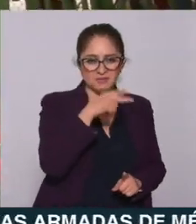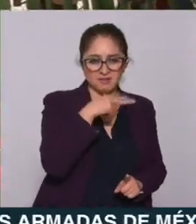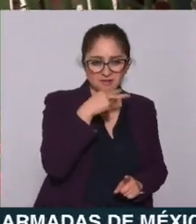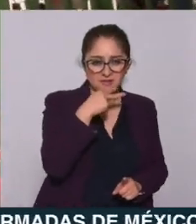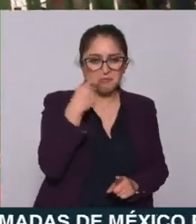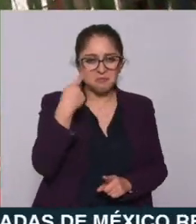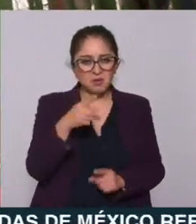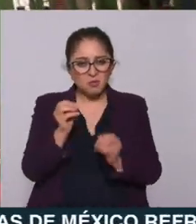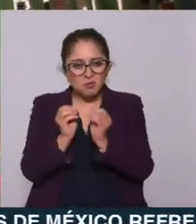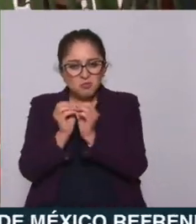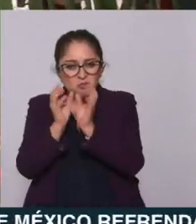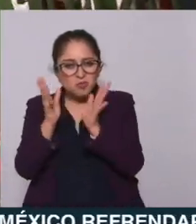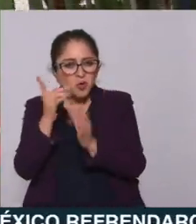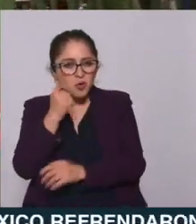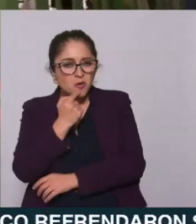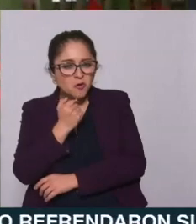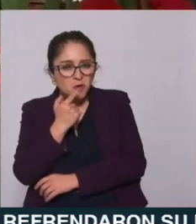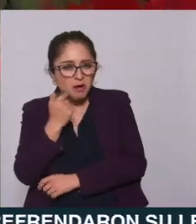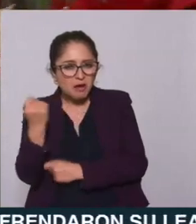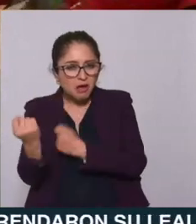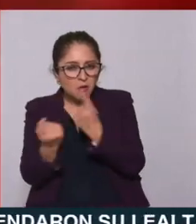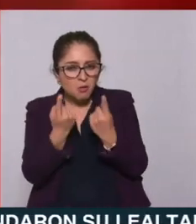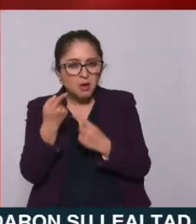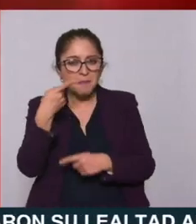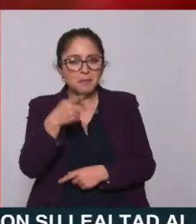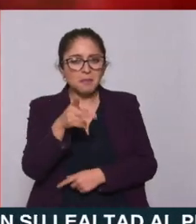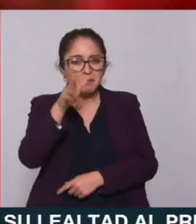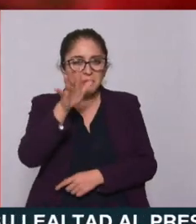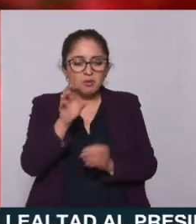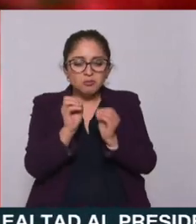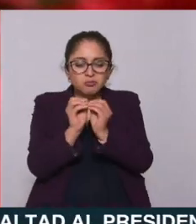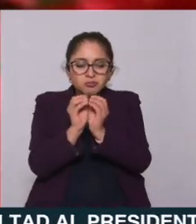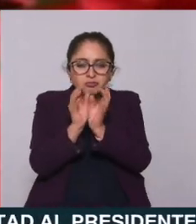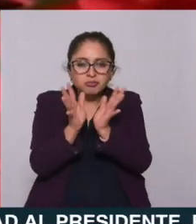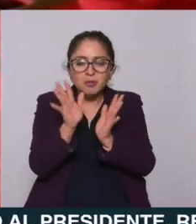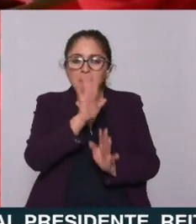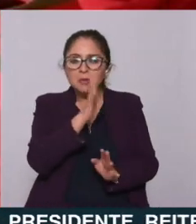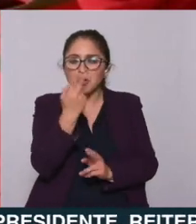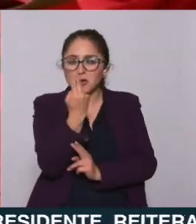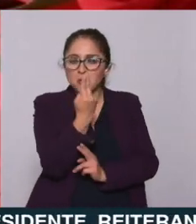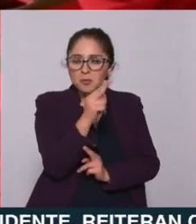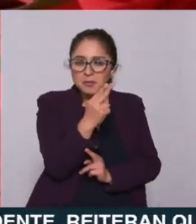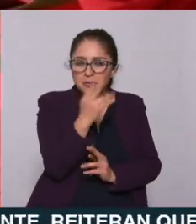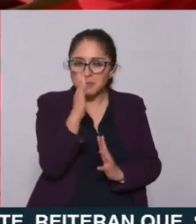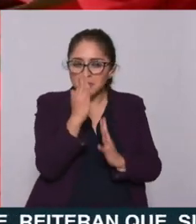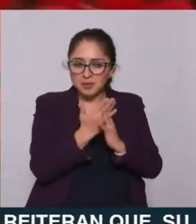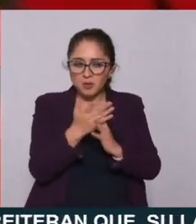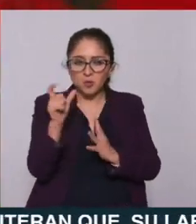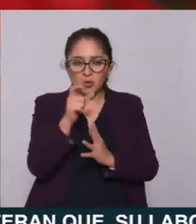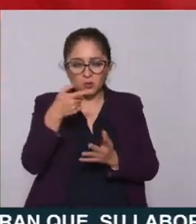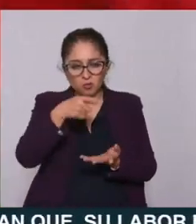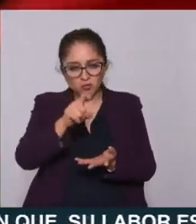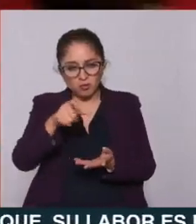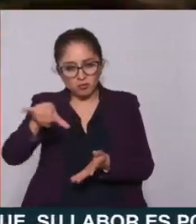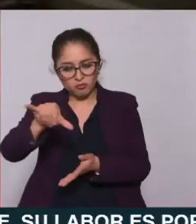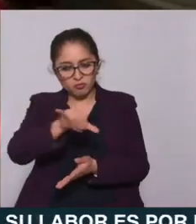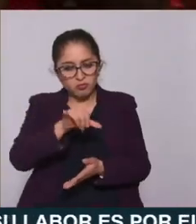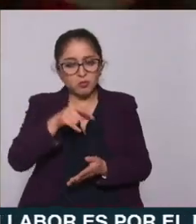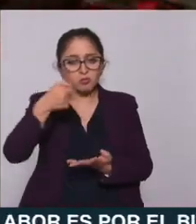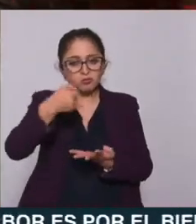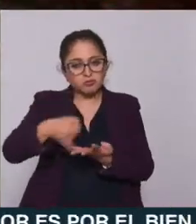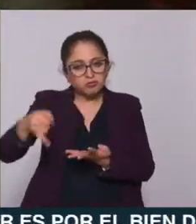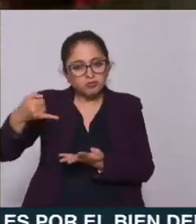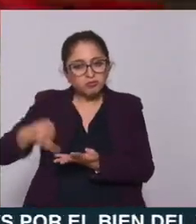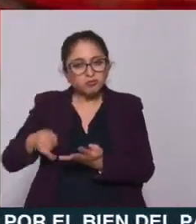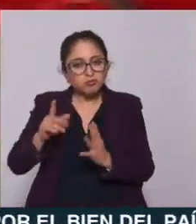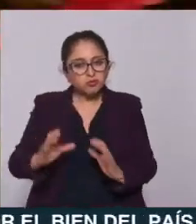intensa pigmentación roja que la caracteriza, aunque esta aparece aproximadamente a mediados de noviembre según su riego. Su proceso de cultivo y los